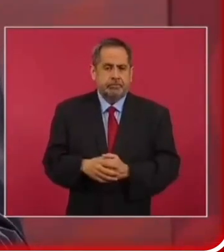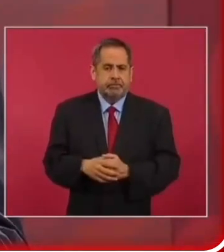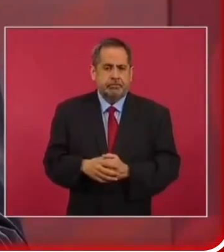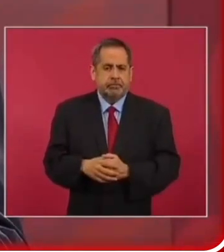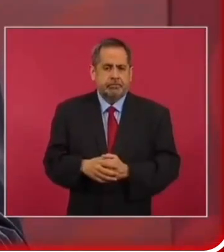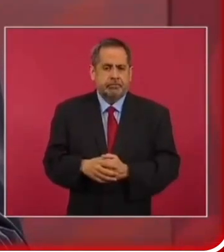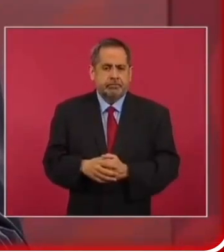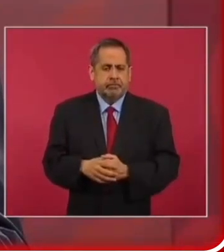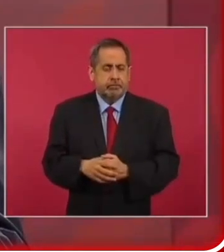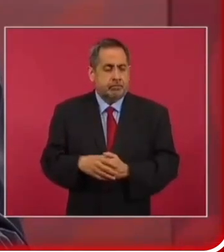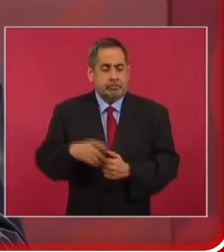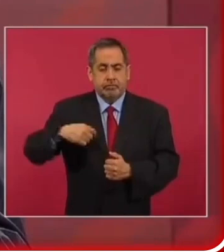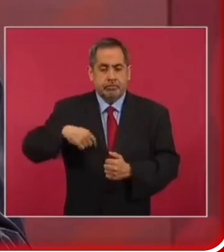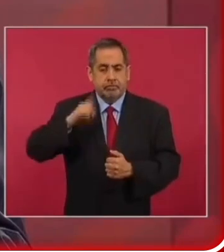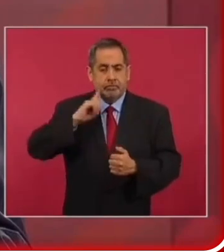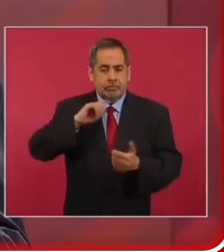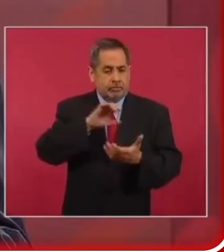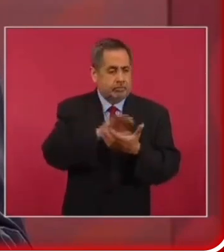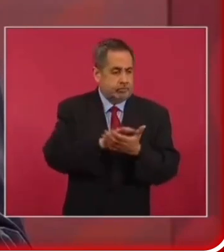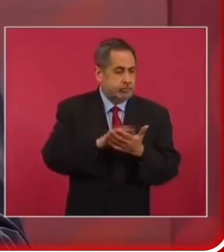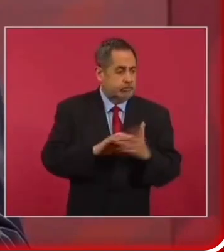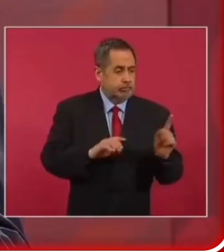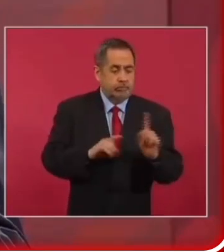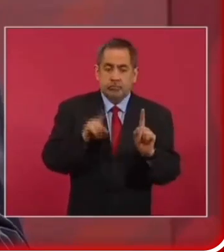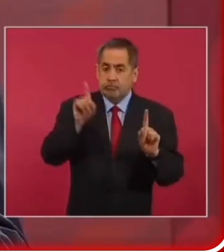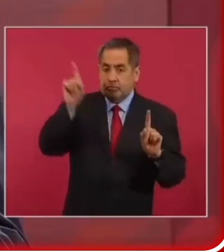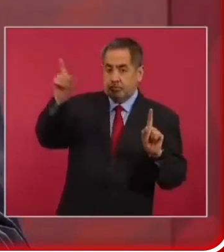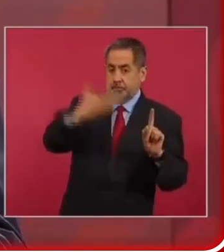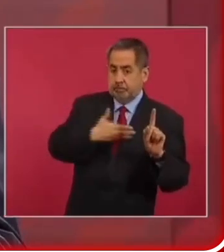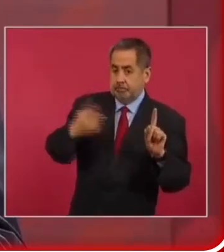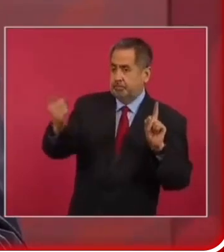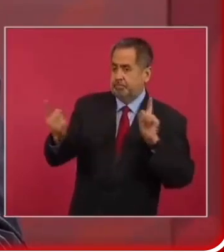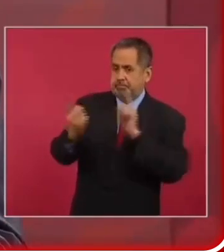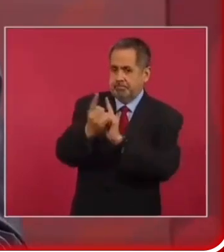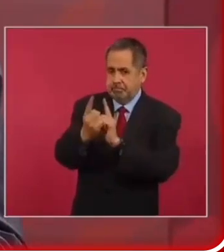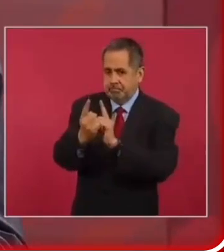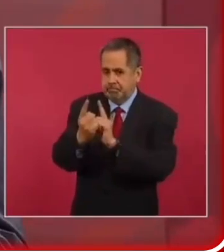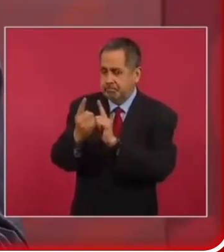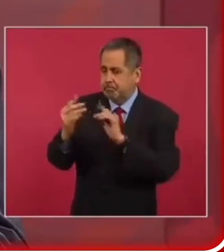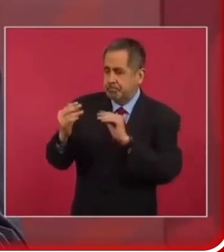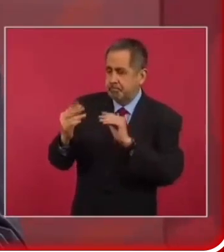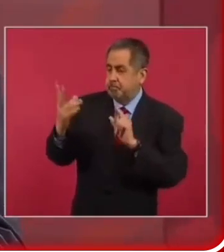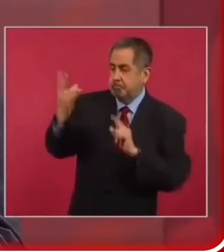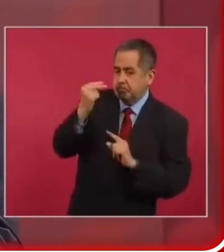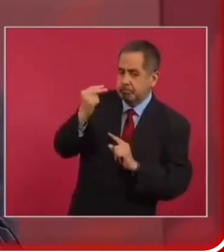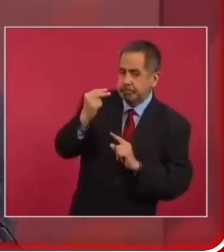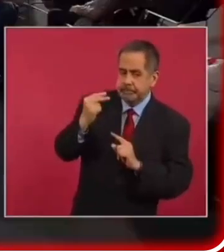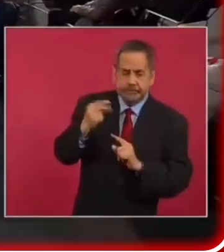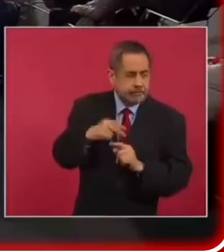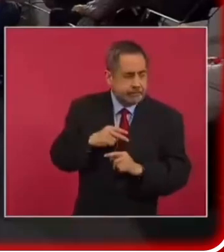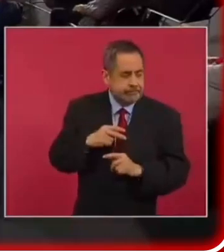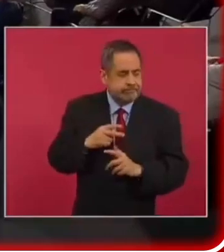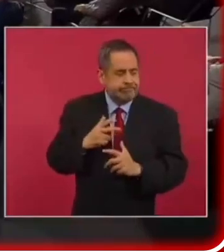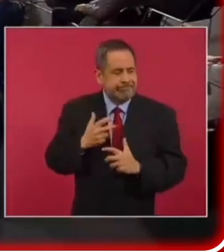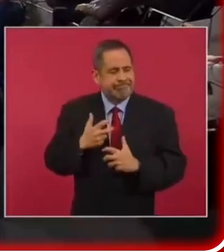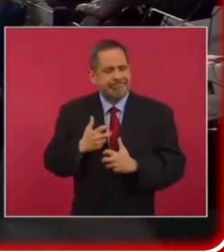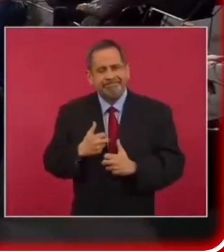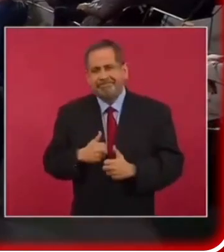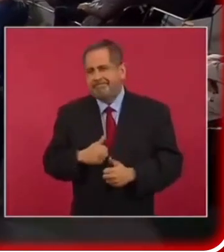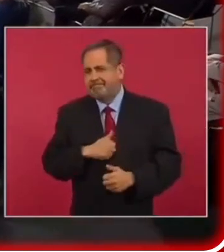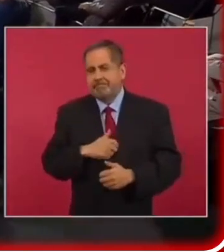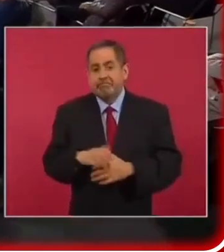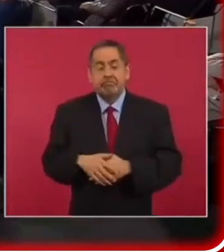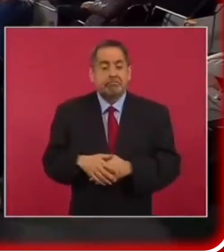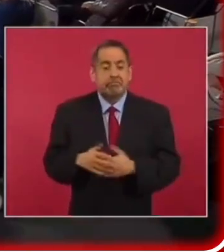sostuvo Beatriz con el presidente, porque me platica que pues él